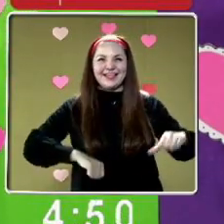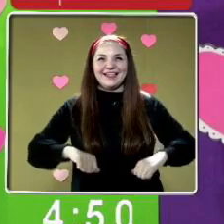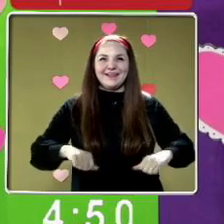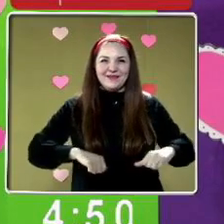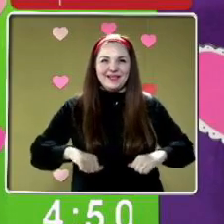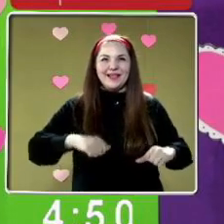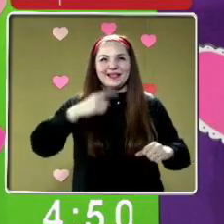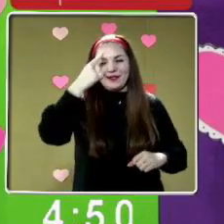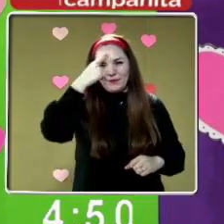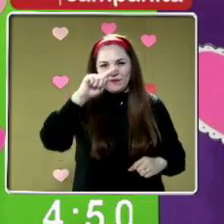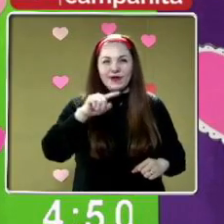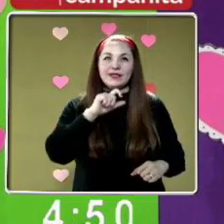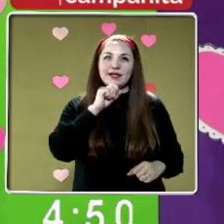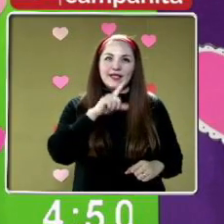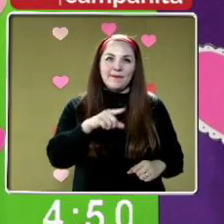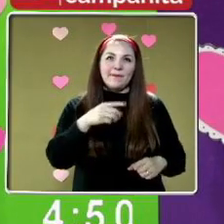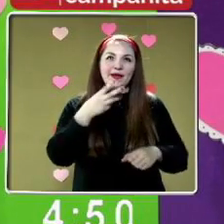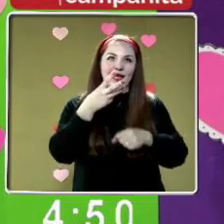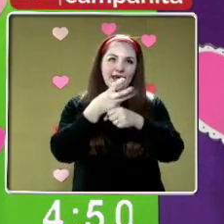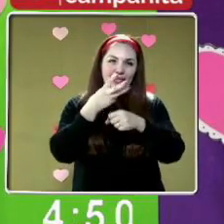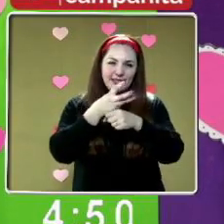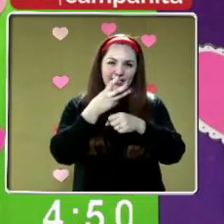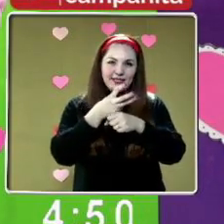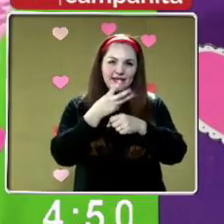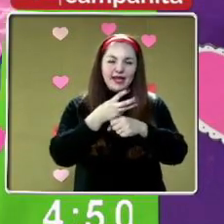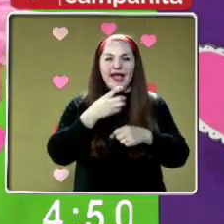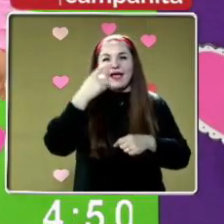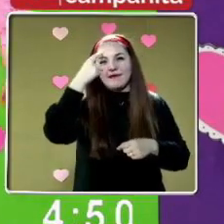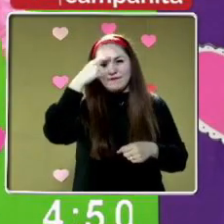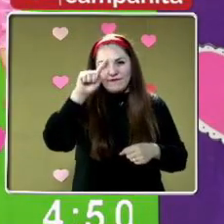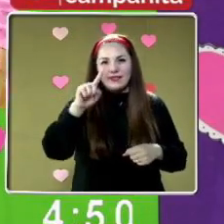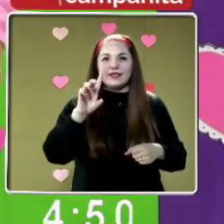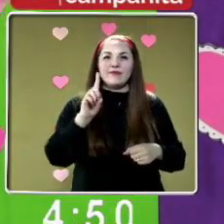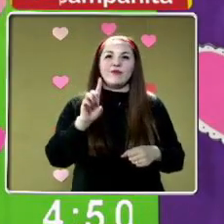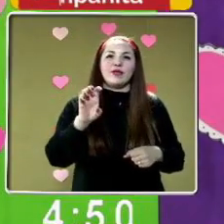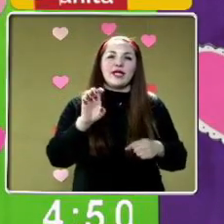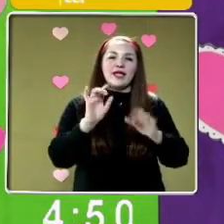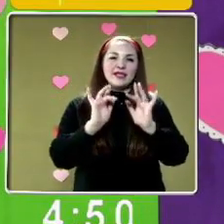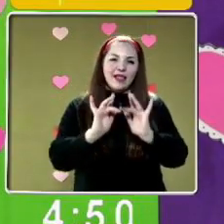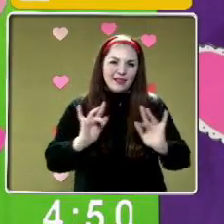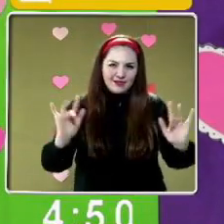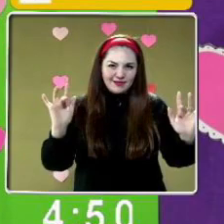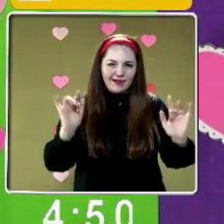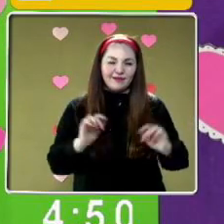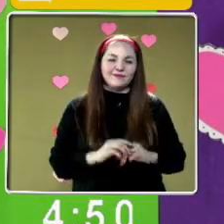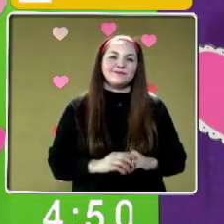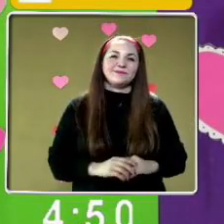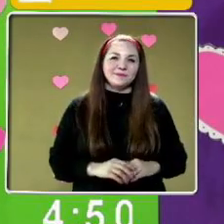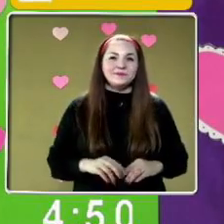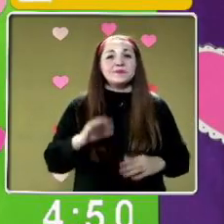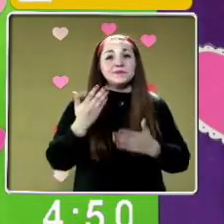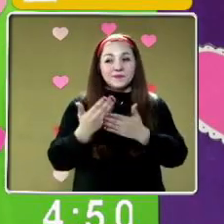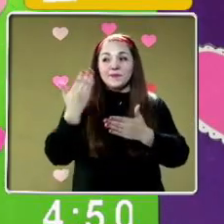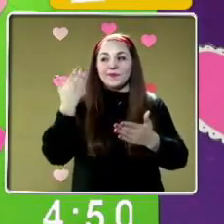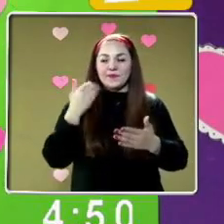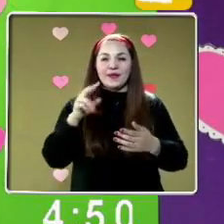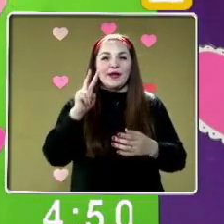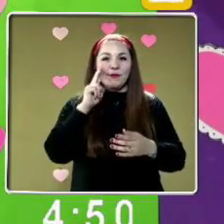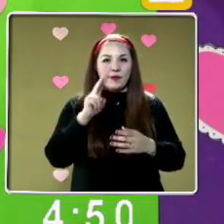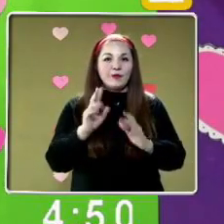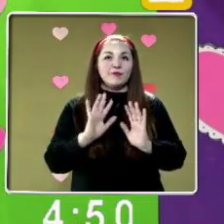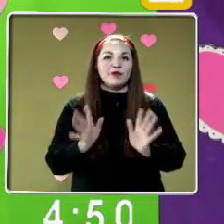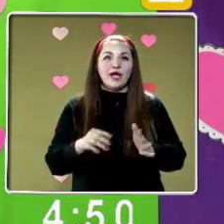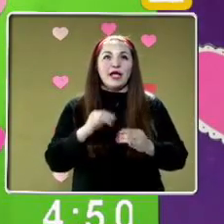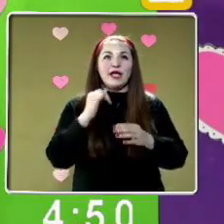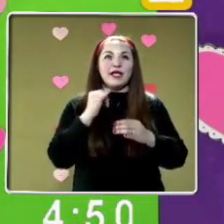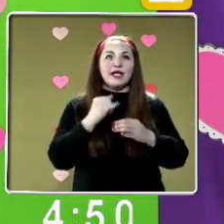sí también dicen que la tercera es bien fácil porque es el desierto. El desierto, ya lo habíamos visto anteriormente y la última que es